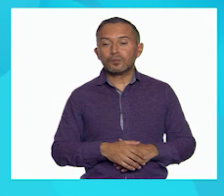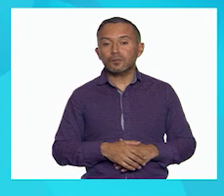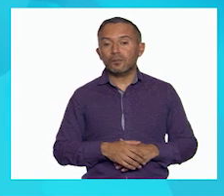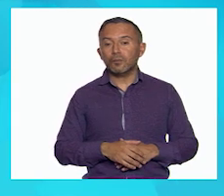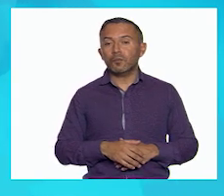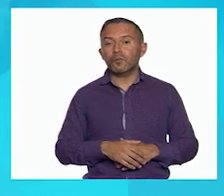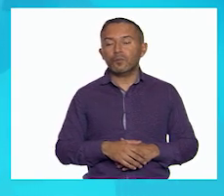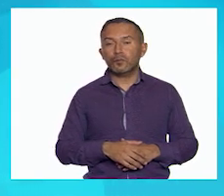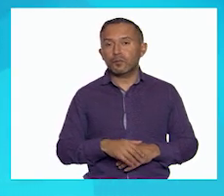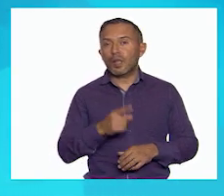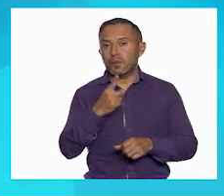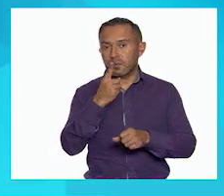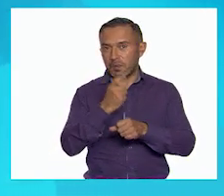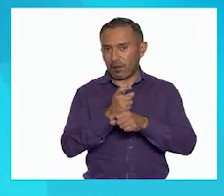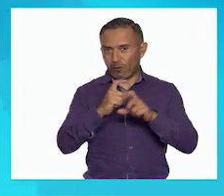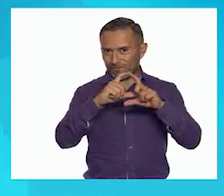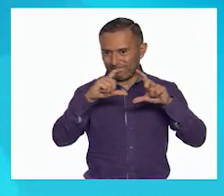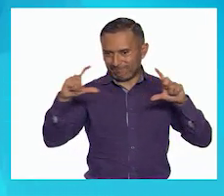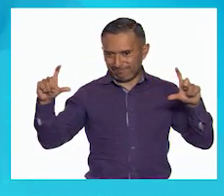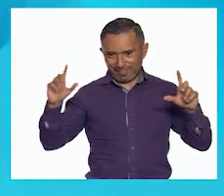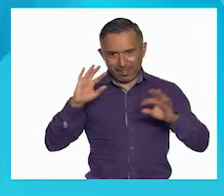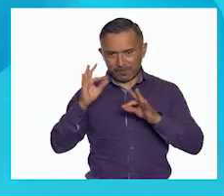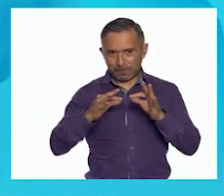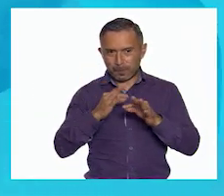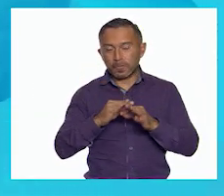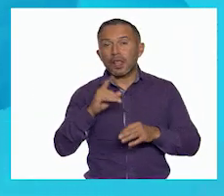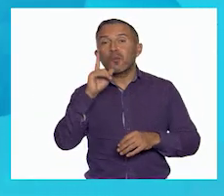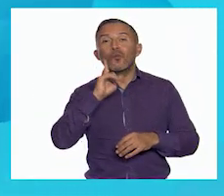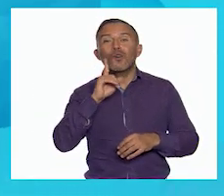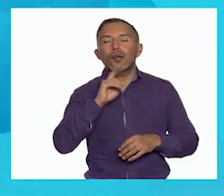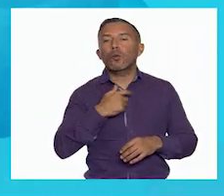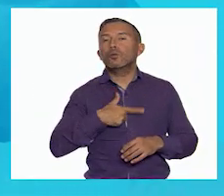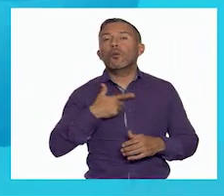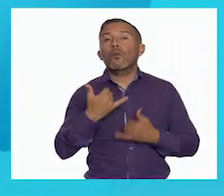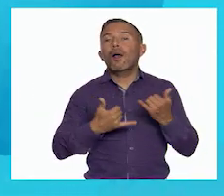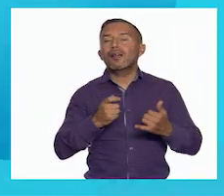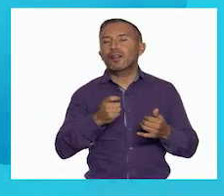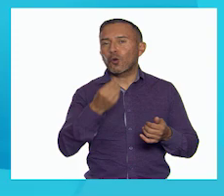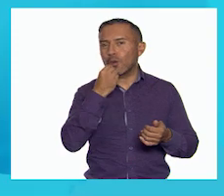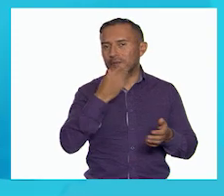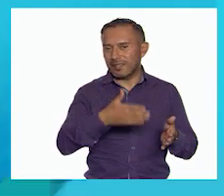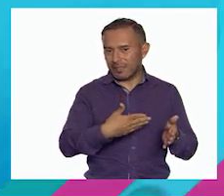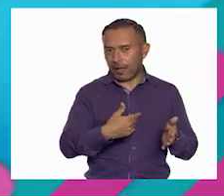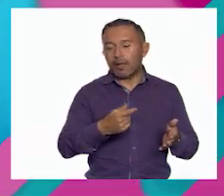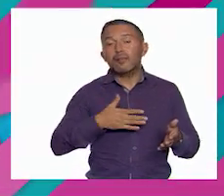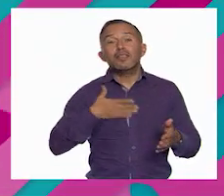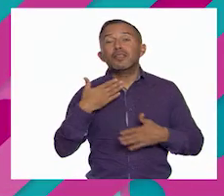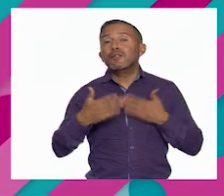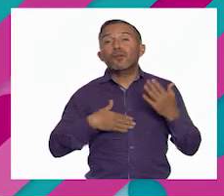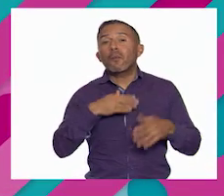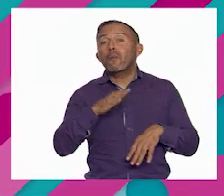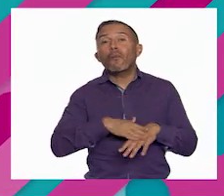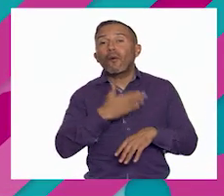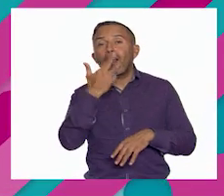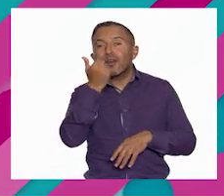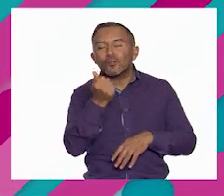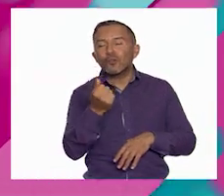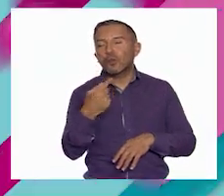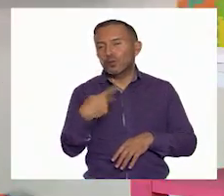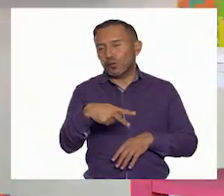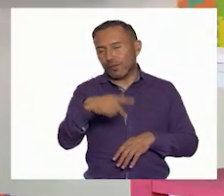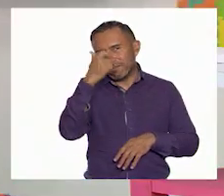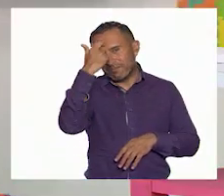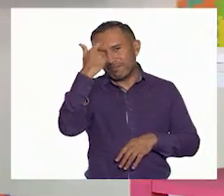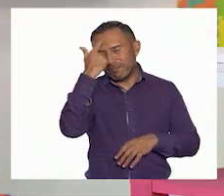información. La señora Irene jugaba a la comidita, era divertido porque inventaba sus propios platillos y jugaba en su